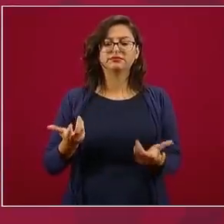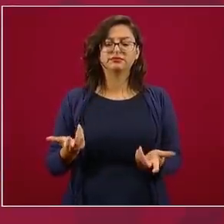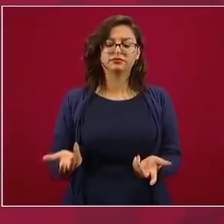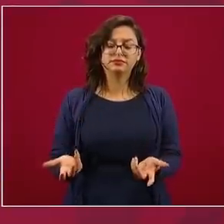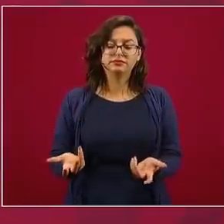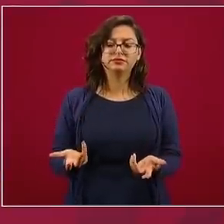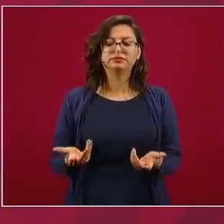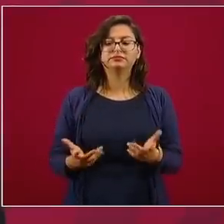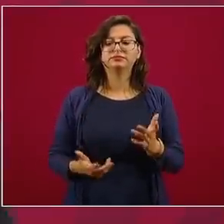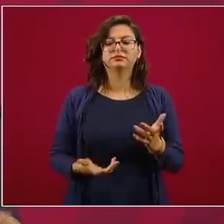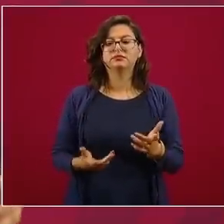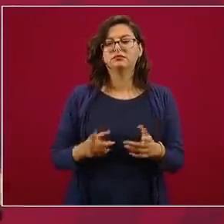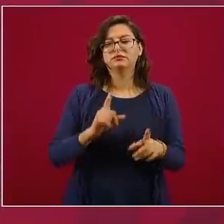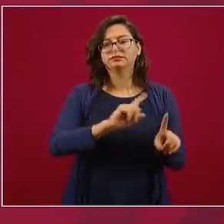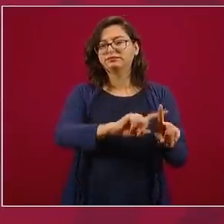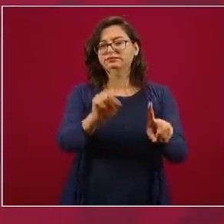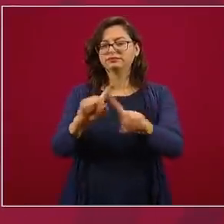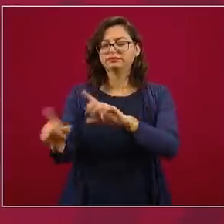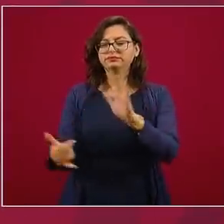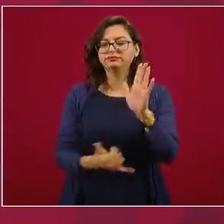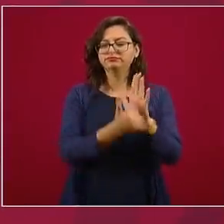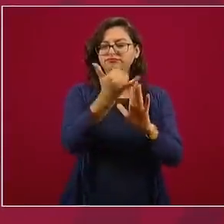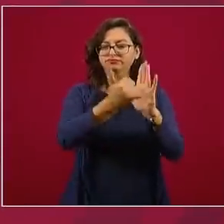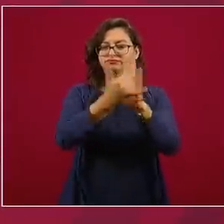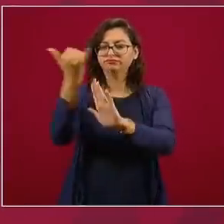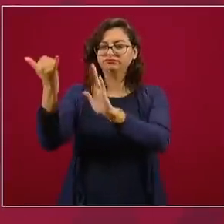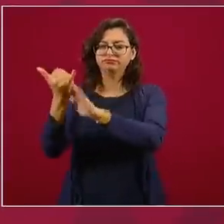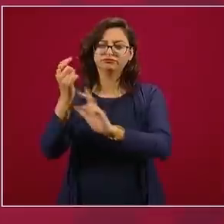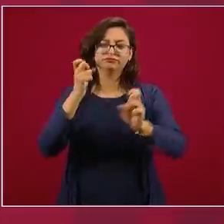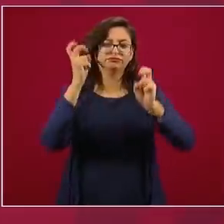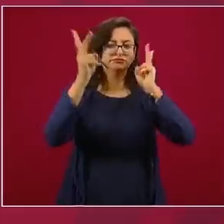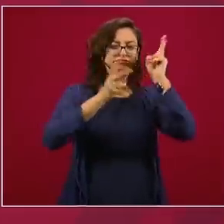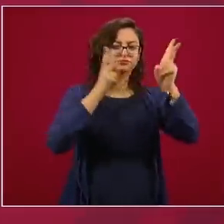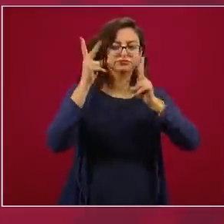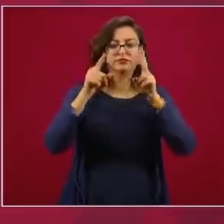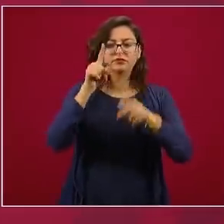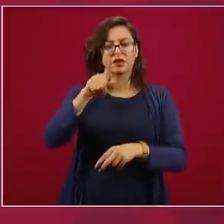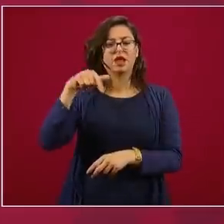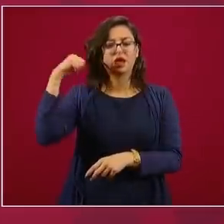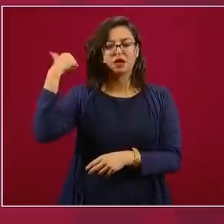visitar obras que se están llevando a cabo en Acapulco.